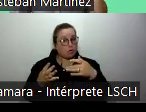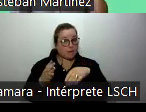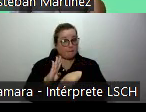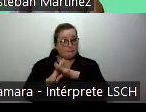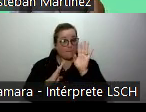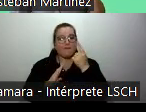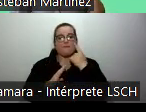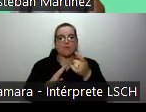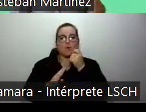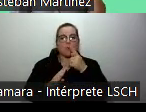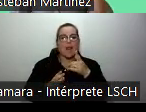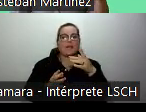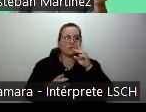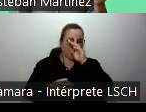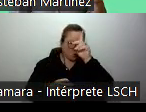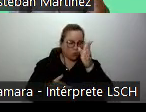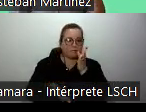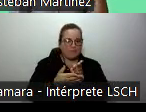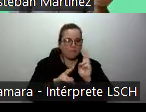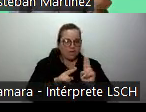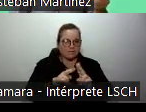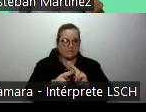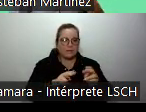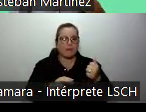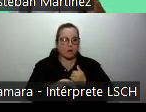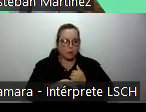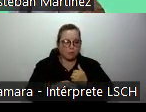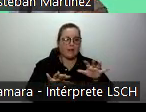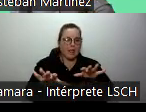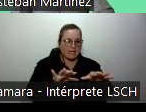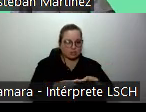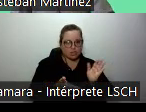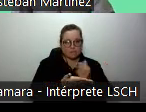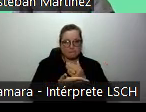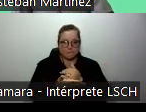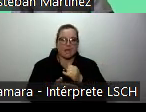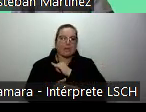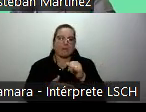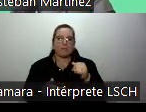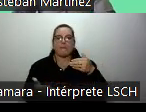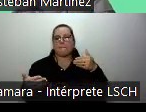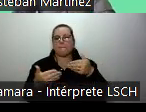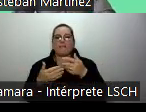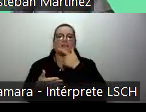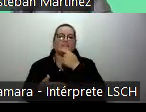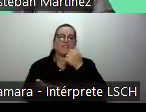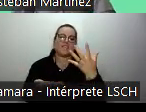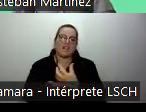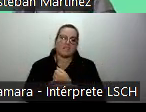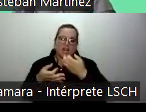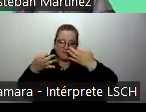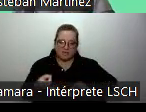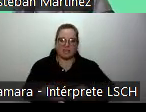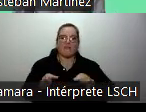Cuáles son los hábitos que tienes que desarrollar para que tu plan de acción sea más fácil de cumplir y puedas cumplir tus metas de mejor forma de manera efectiva y